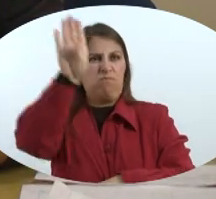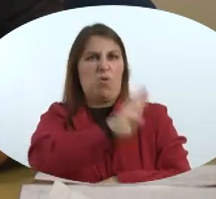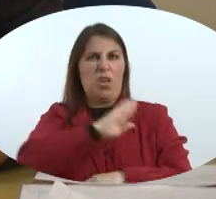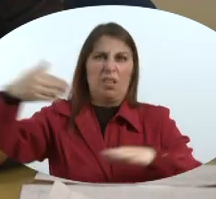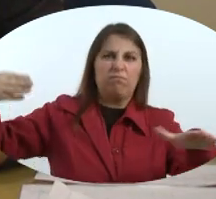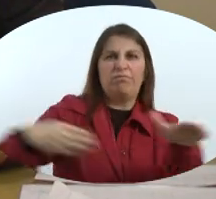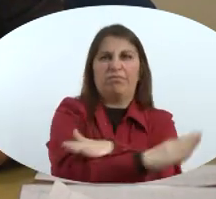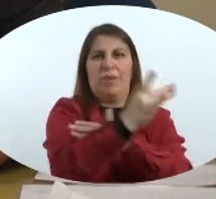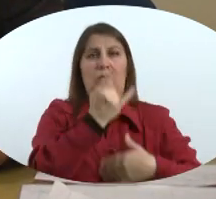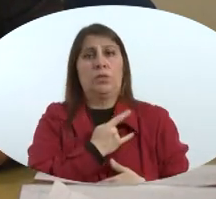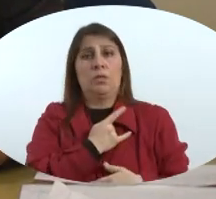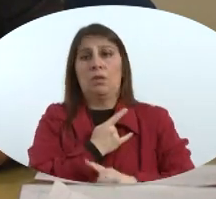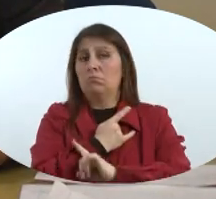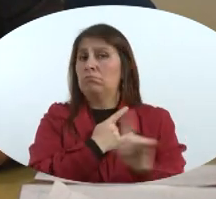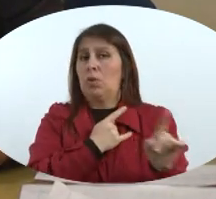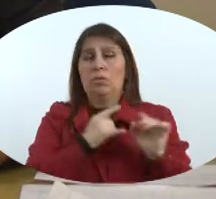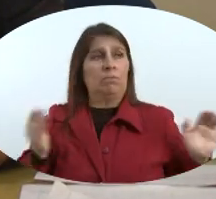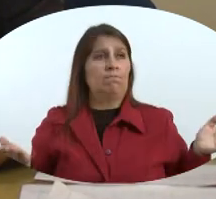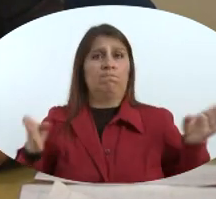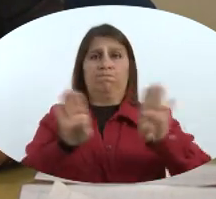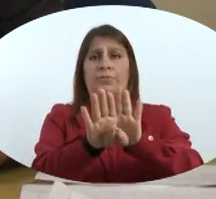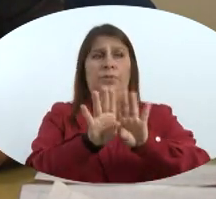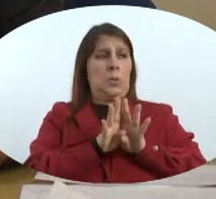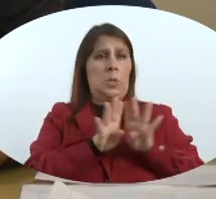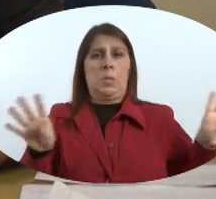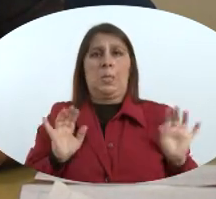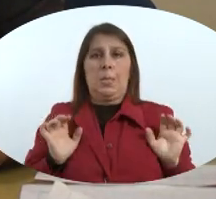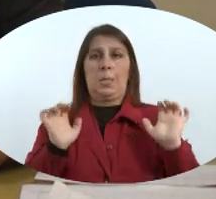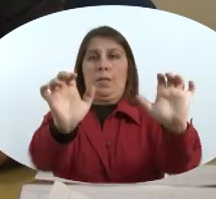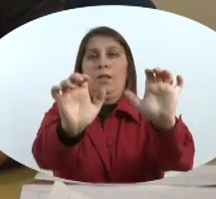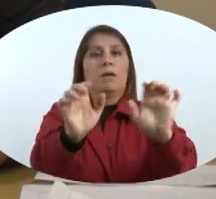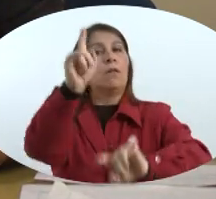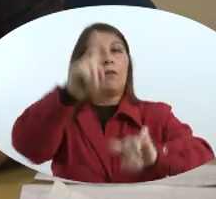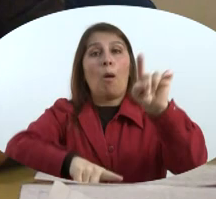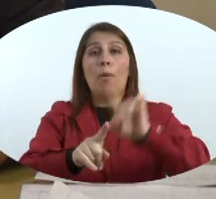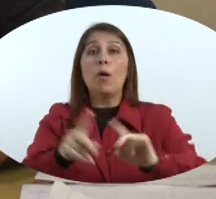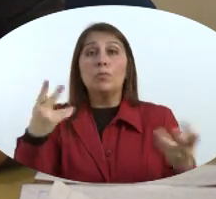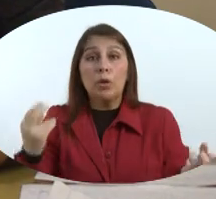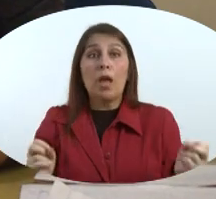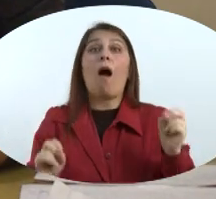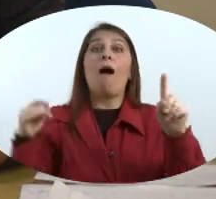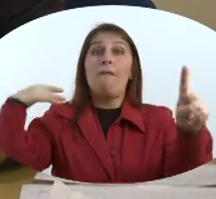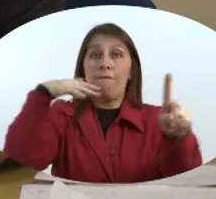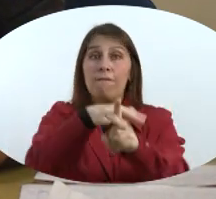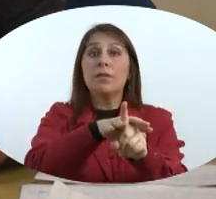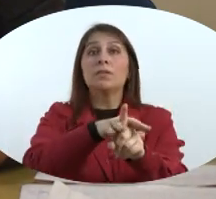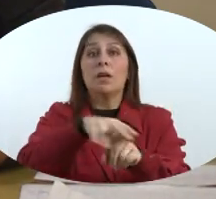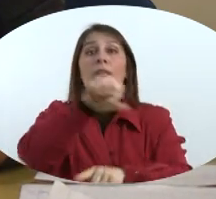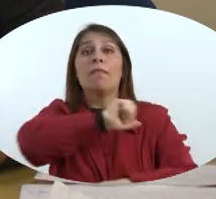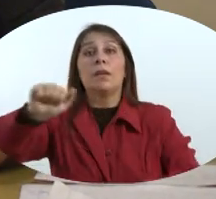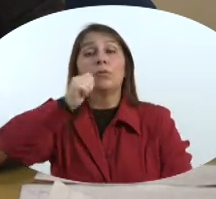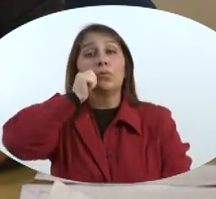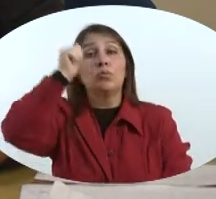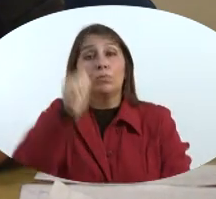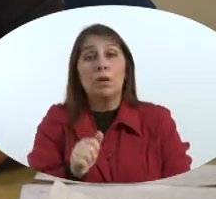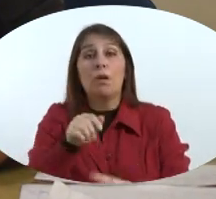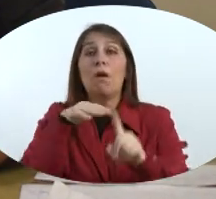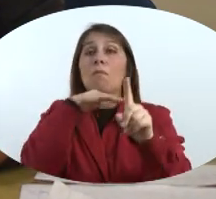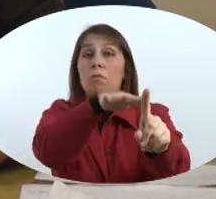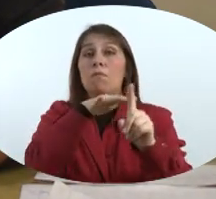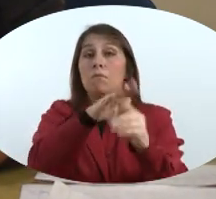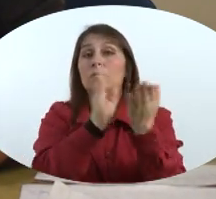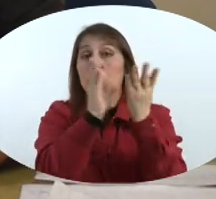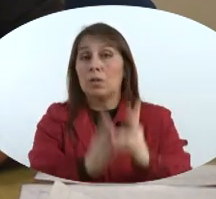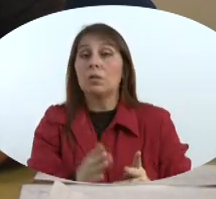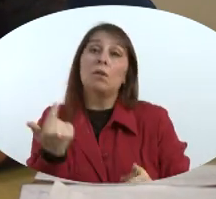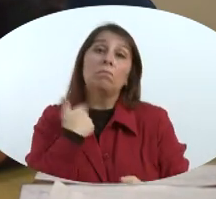ingresé a la universidad en eso hay que cerrar filas y nosotros no podemos con esa violación de derechos humanos que desde el estado se está haciendo al movimiento